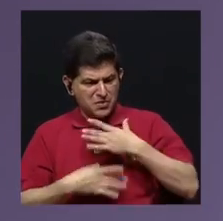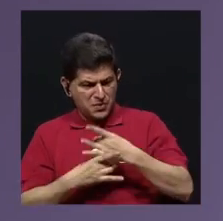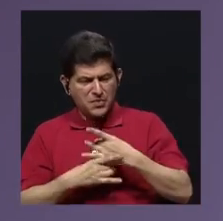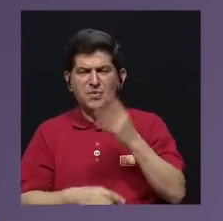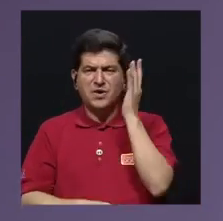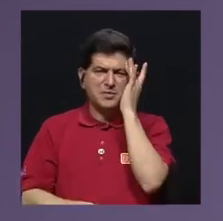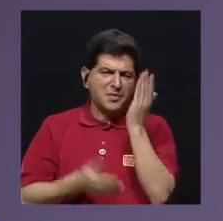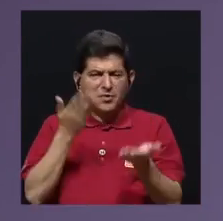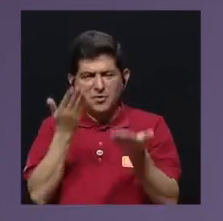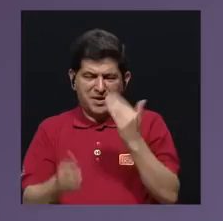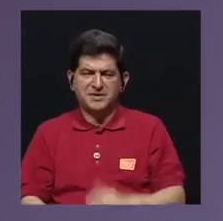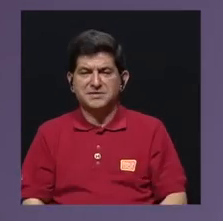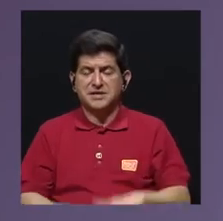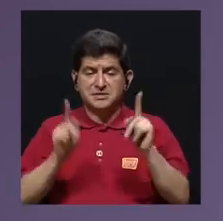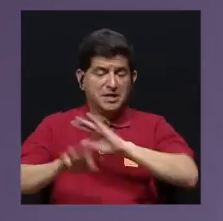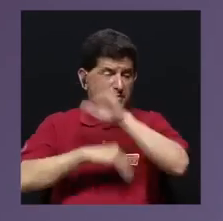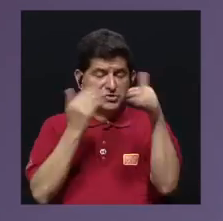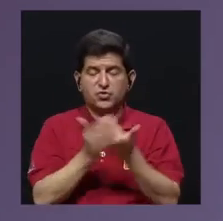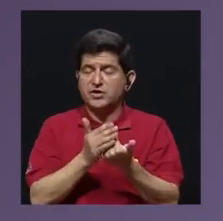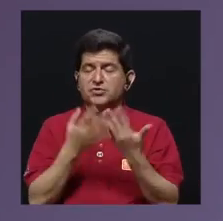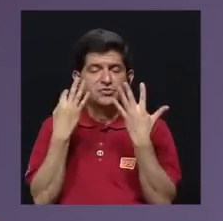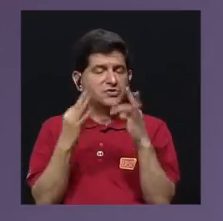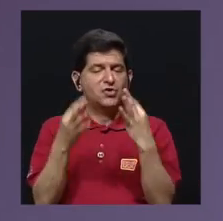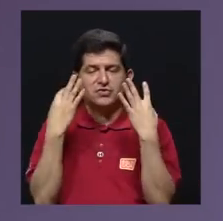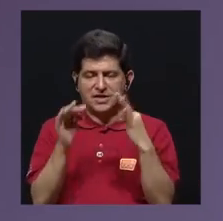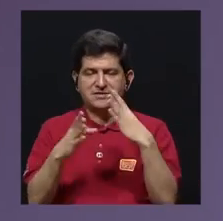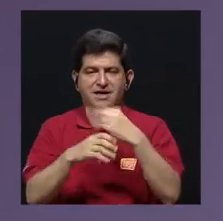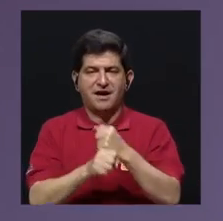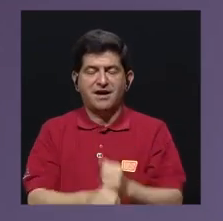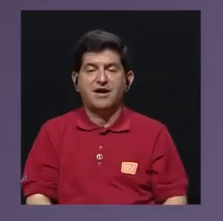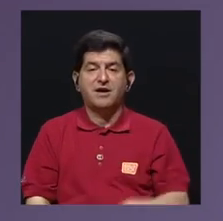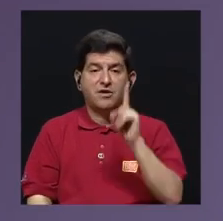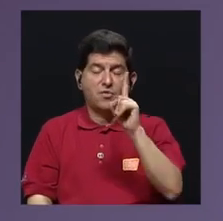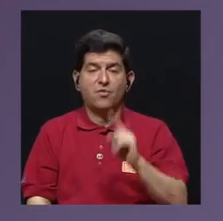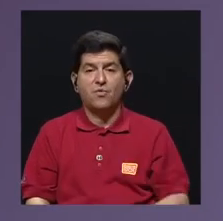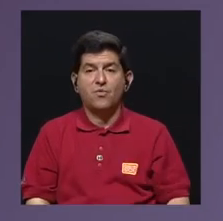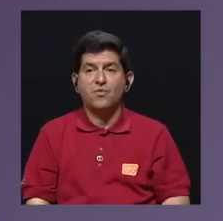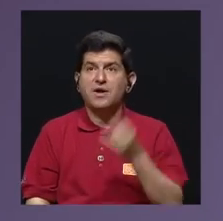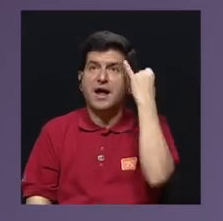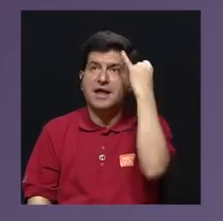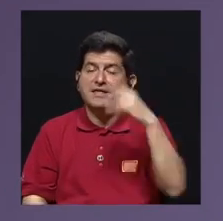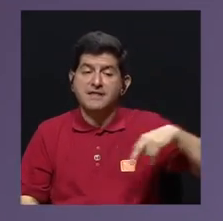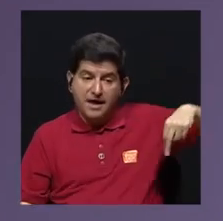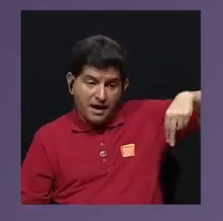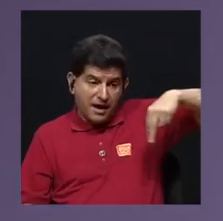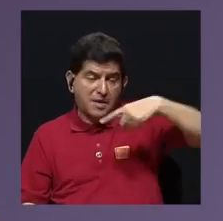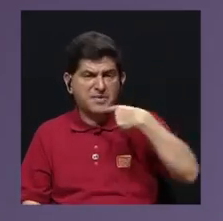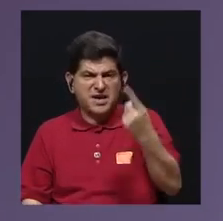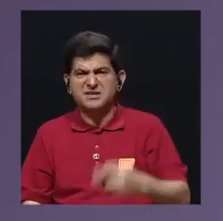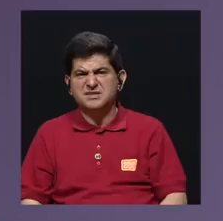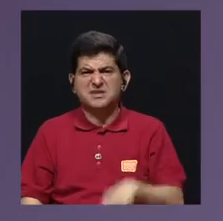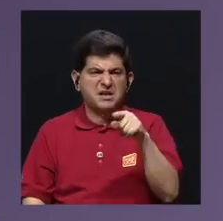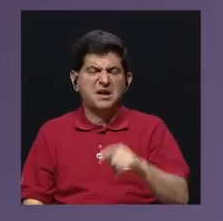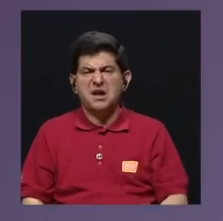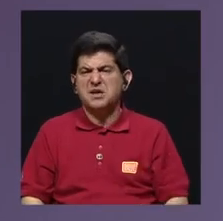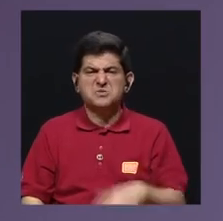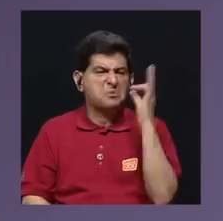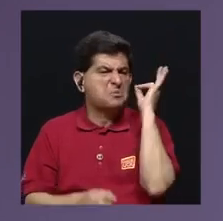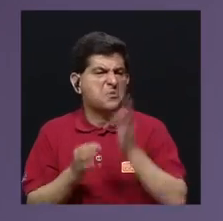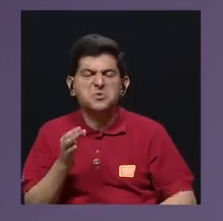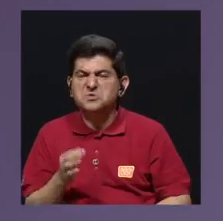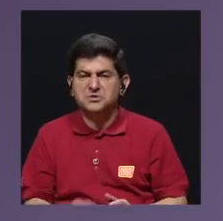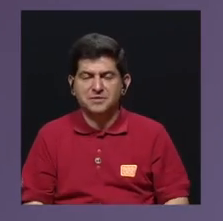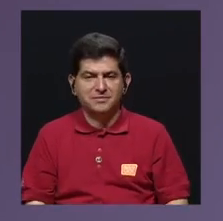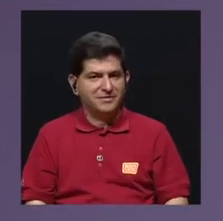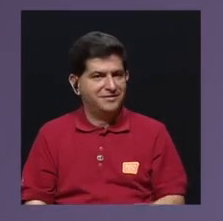también y que tal vez no todo el mundo se atreve a hacerlas. Y creo que una acción como caminar, tal vez pueden decir, ay, pero es algo súper sencillo.